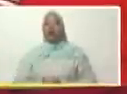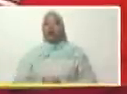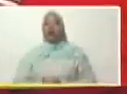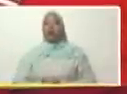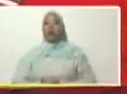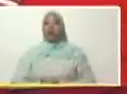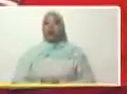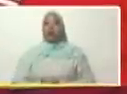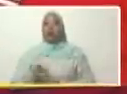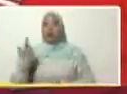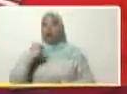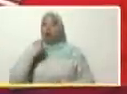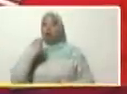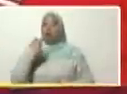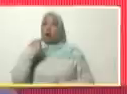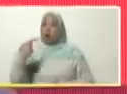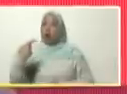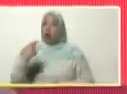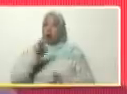Nos transmitió aquella tranquilidad